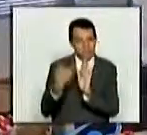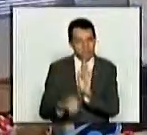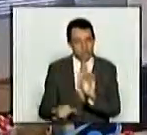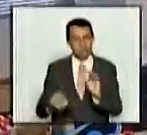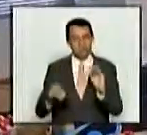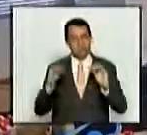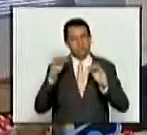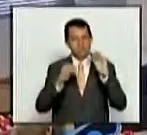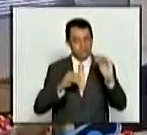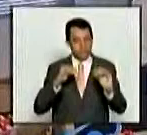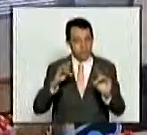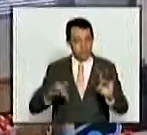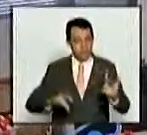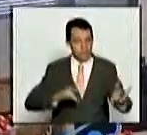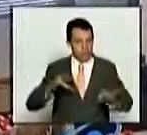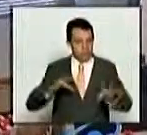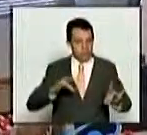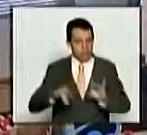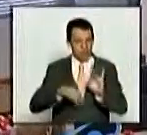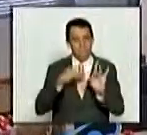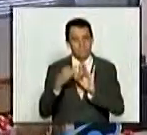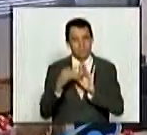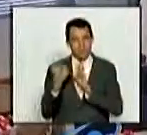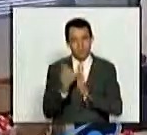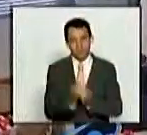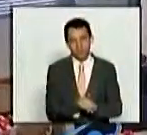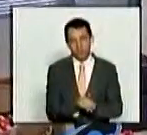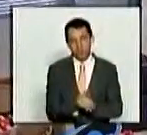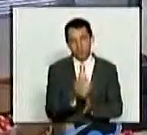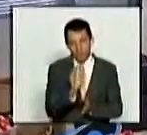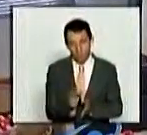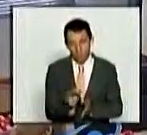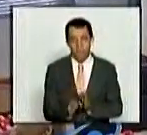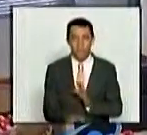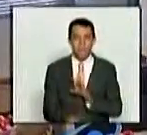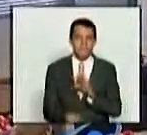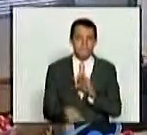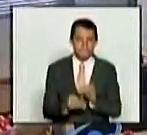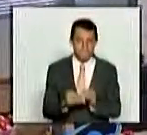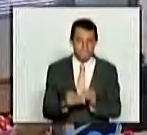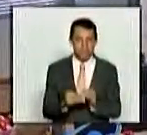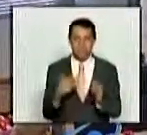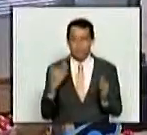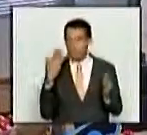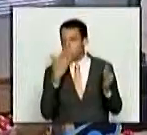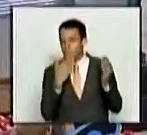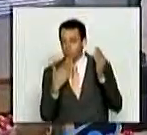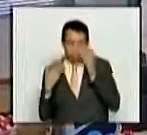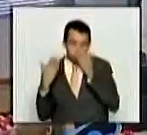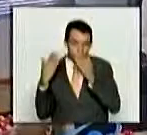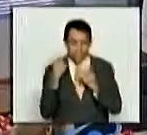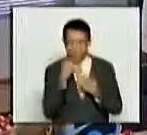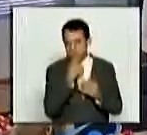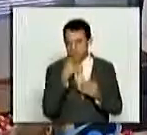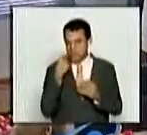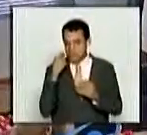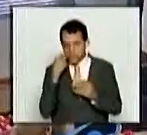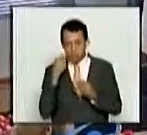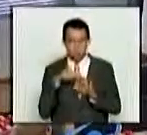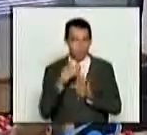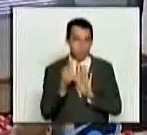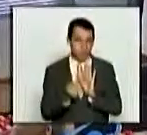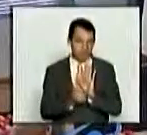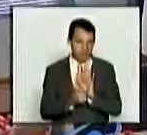el ortodoxo, con todos los exámenes paraclínicos, imagenología y demás, evaluación de odontología neurofocal y ya